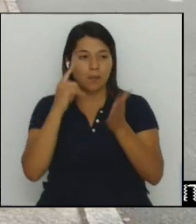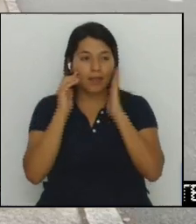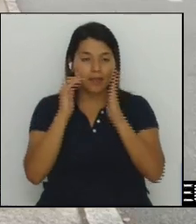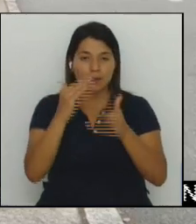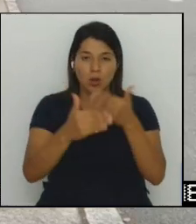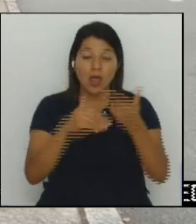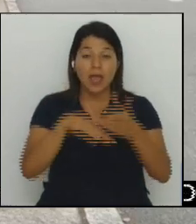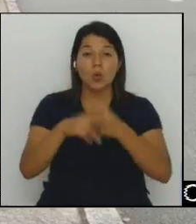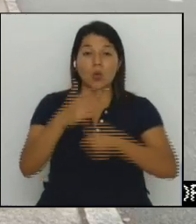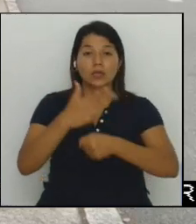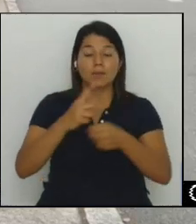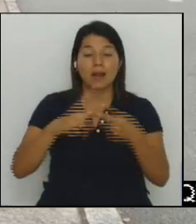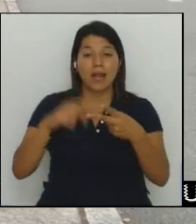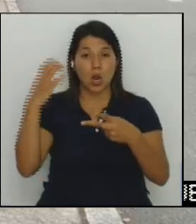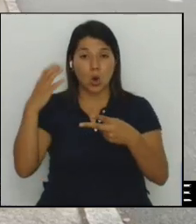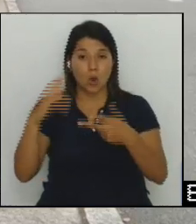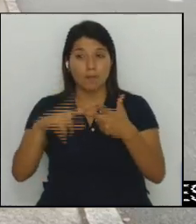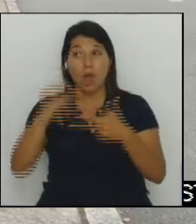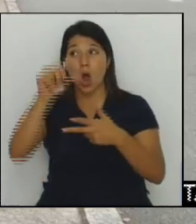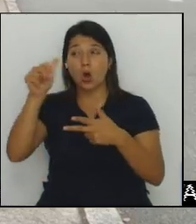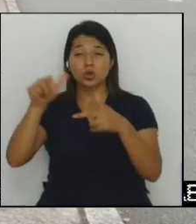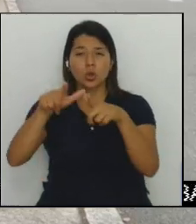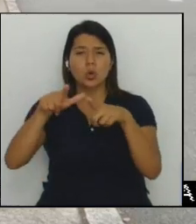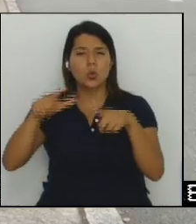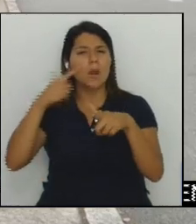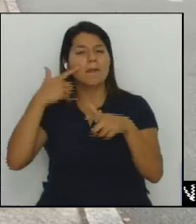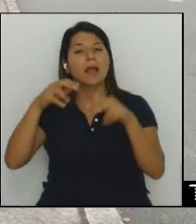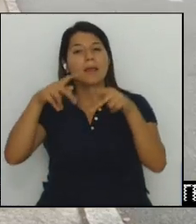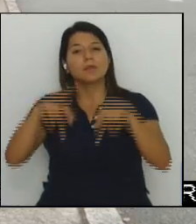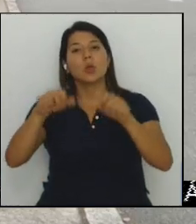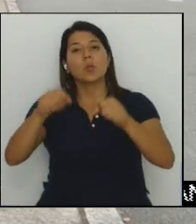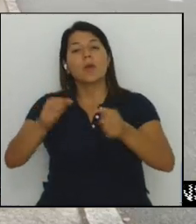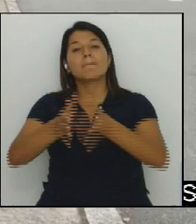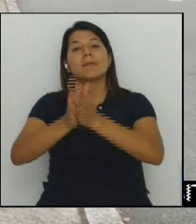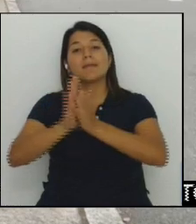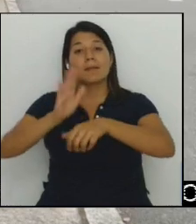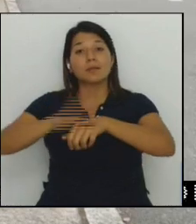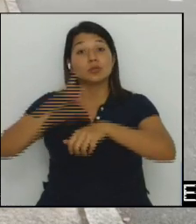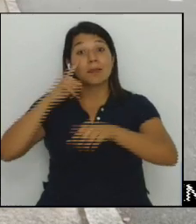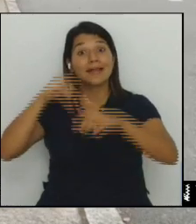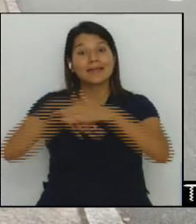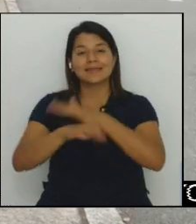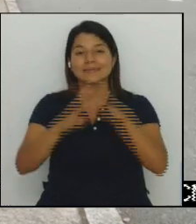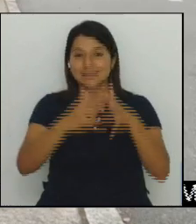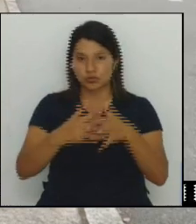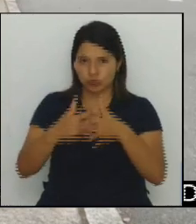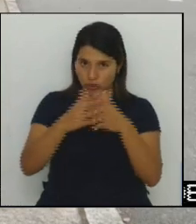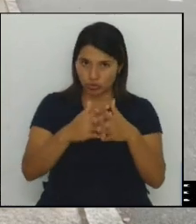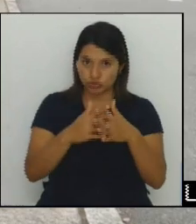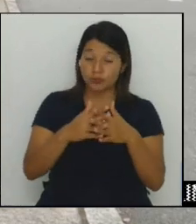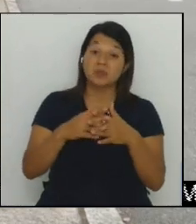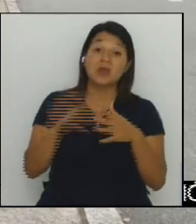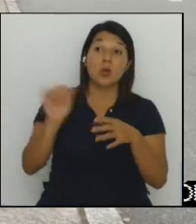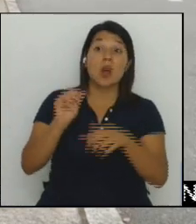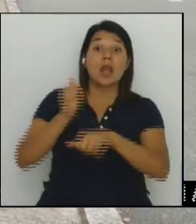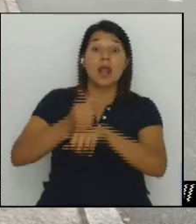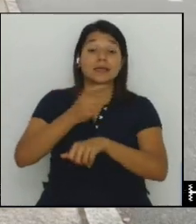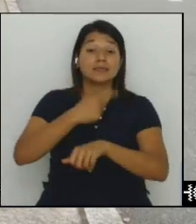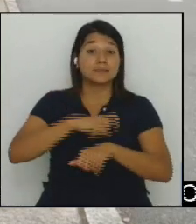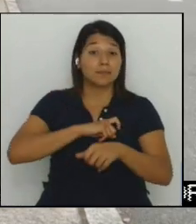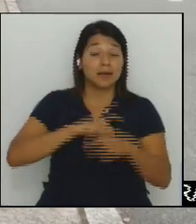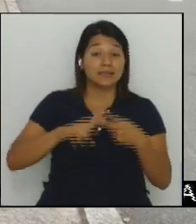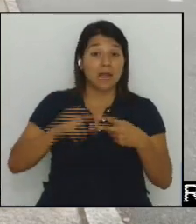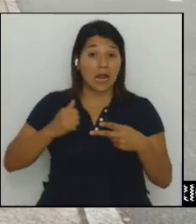migrantes soliciten permiso para ingresar a Estados Unidos, España o Canadá. Cerca de 1.000 personas pueden entrar a